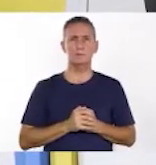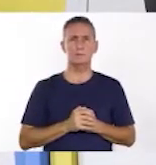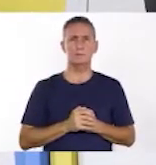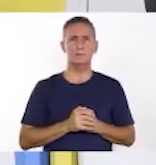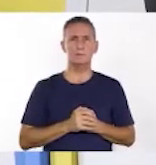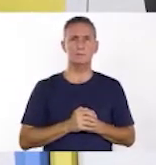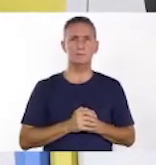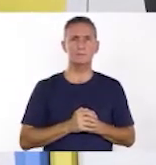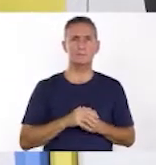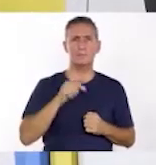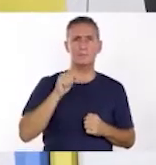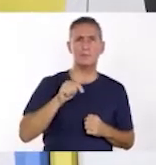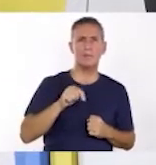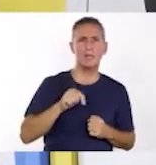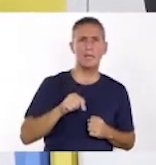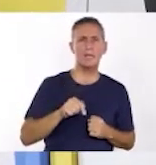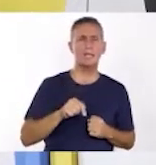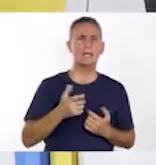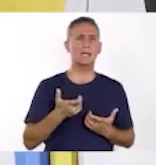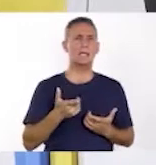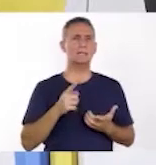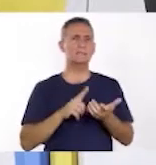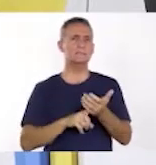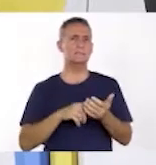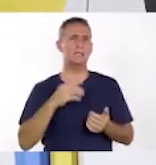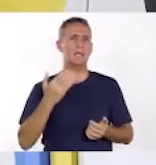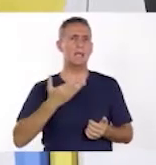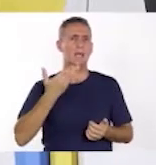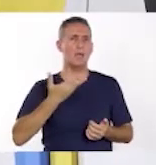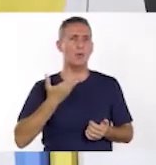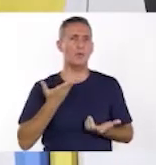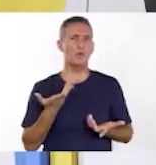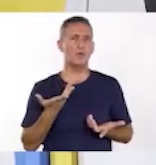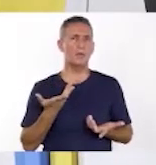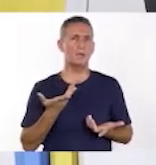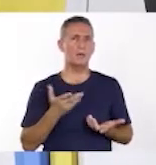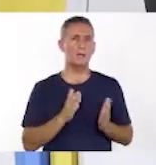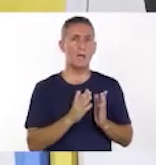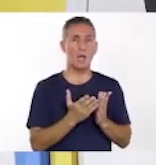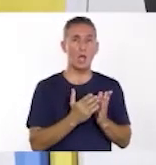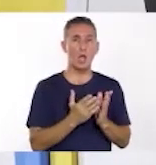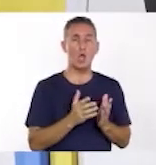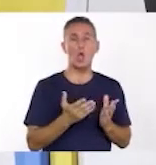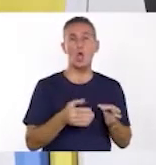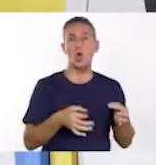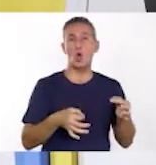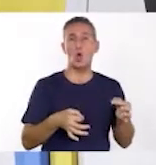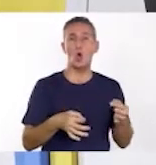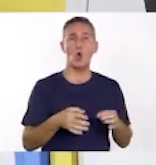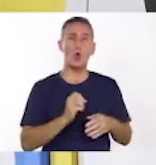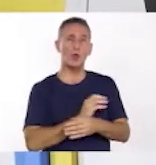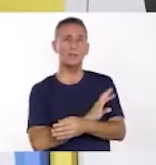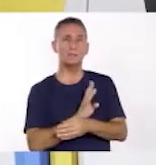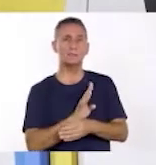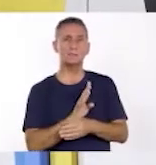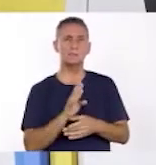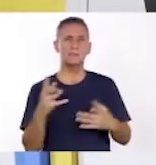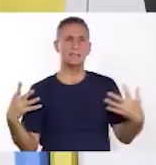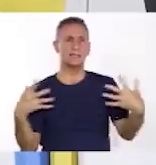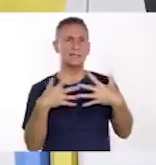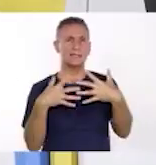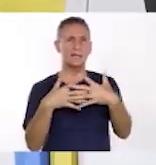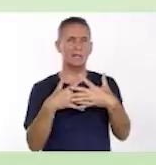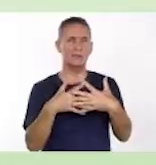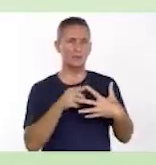¿Qué nos dice de ese poemario? Pues los poemas de Hojas de hierba están conectados entre